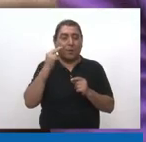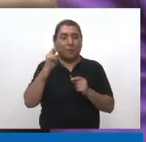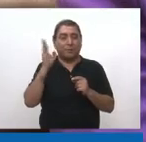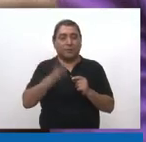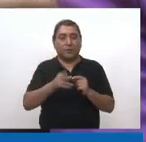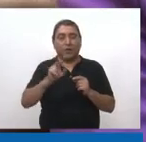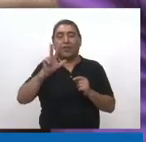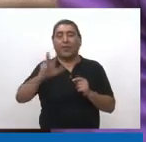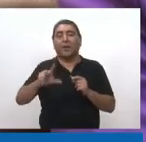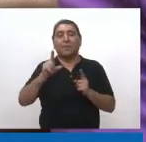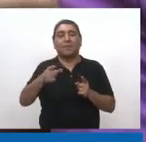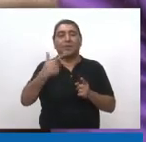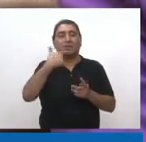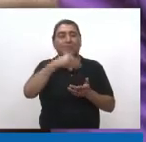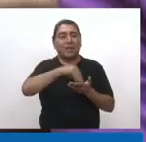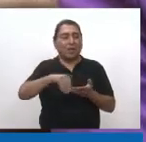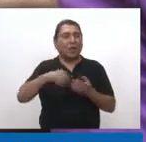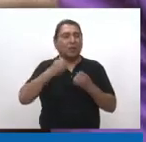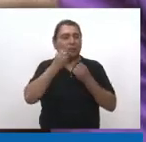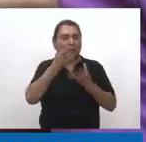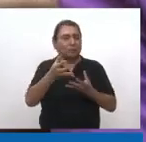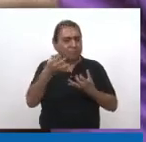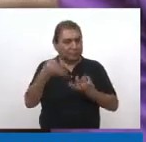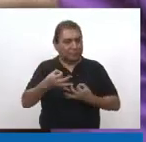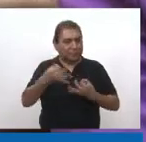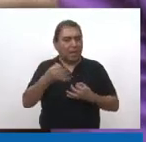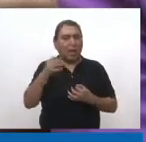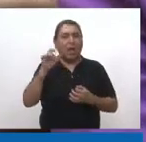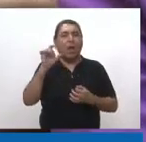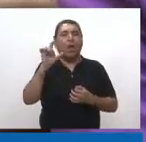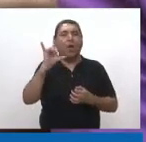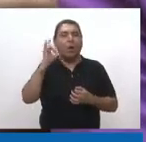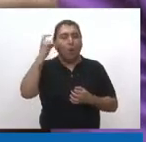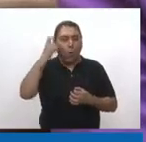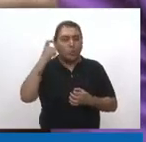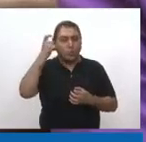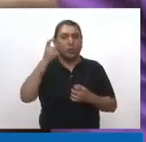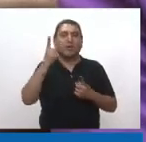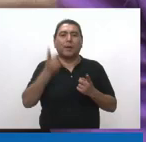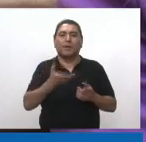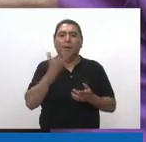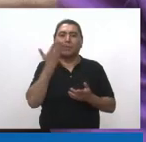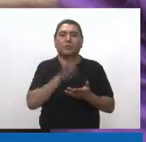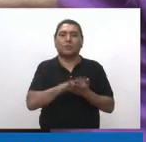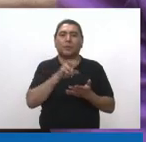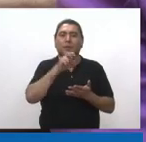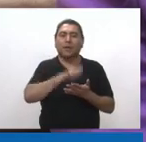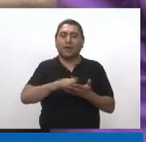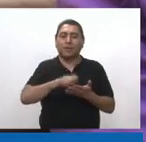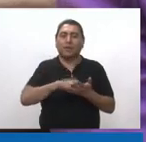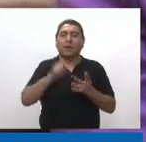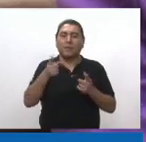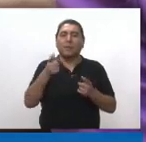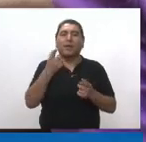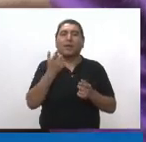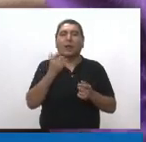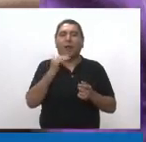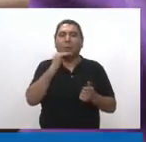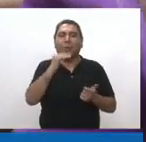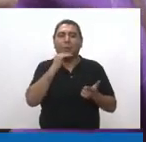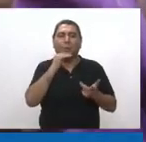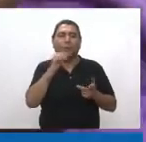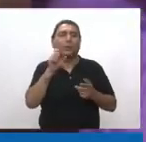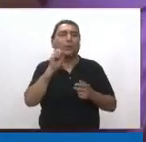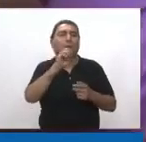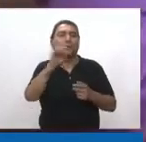dijo muy bien el senador Lustó, que incluso trajo las versiones taquigráficas y nombró a varios constituyentes,